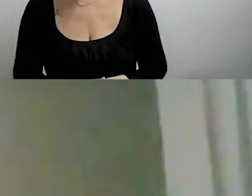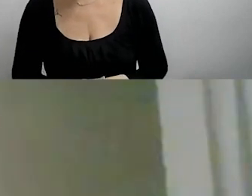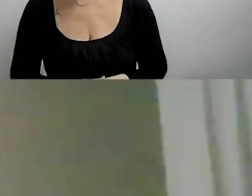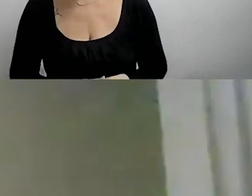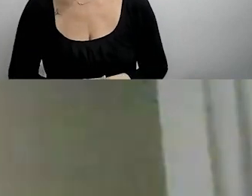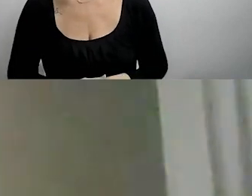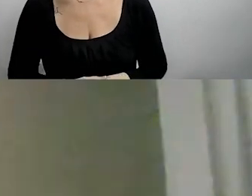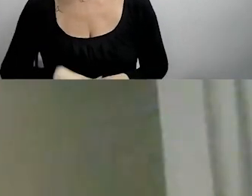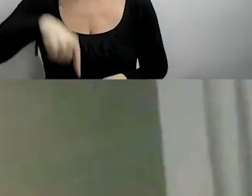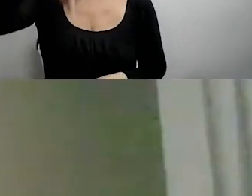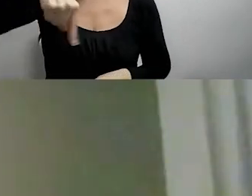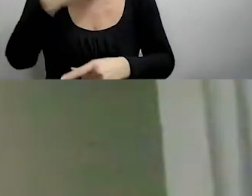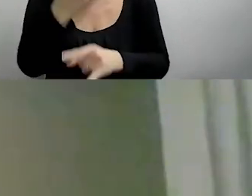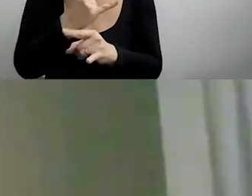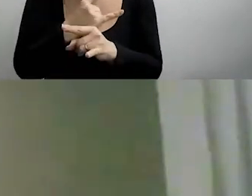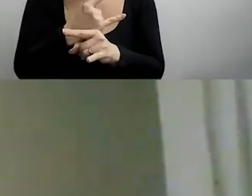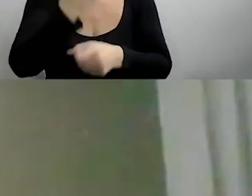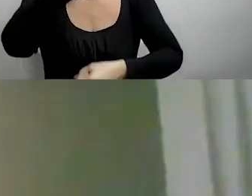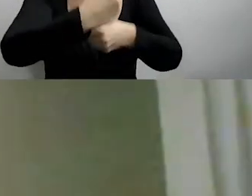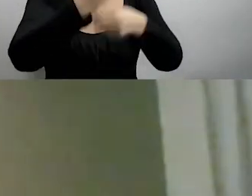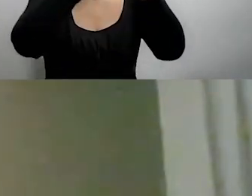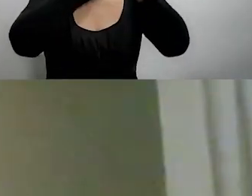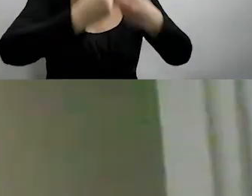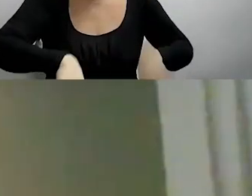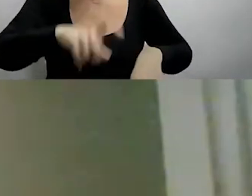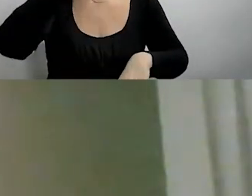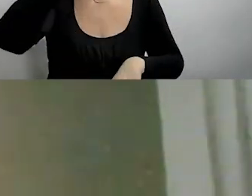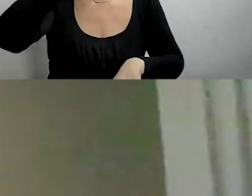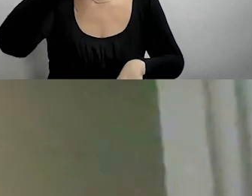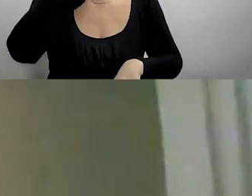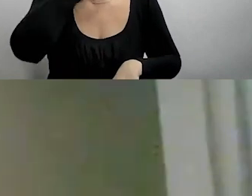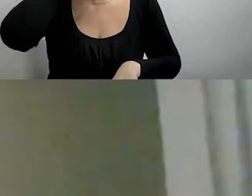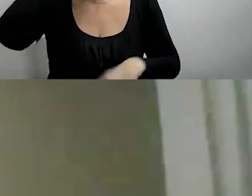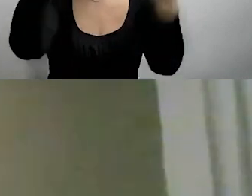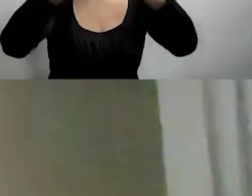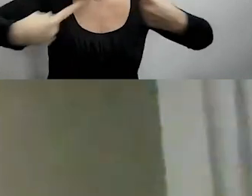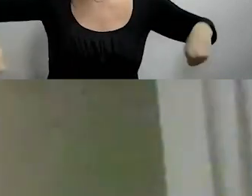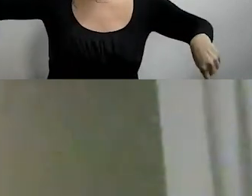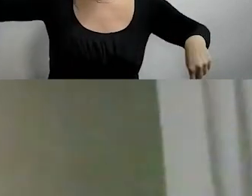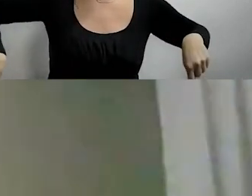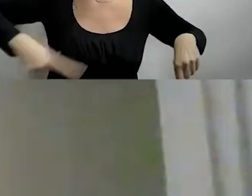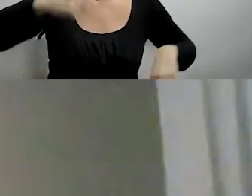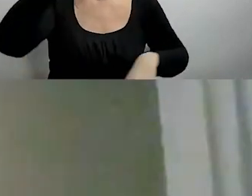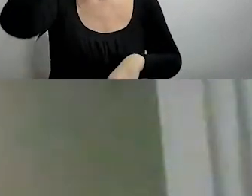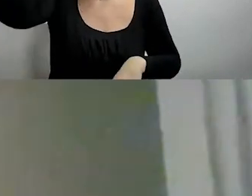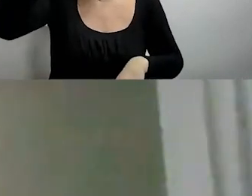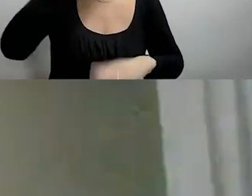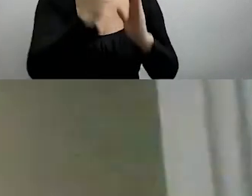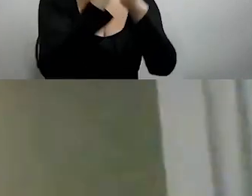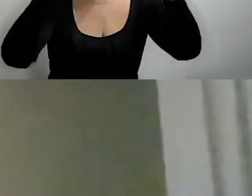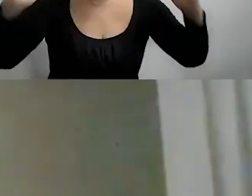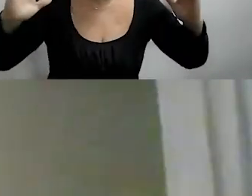hoy, como siempre, bueno, primero va a iniciar Cristina con el resumen de las novedades, el compilado mensual de las novedades